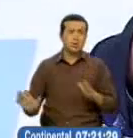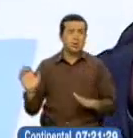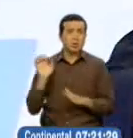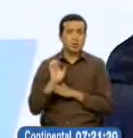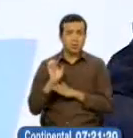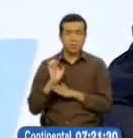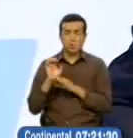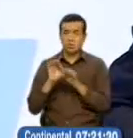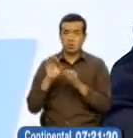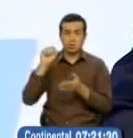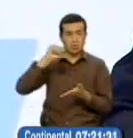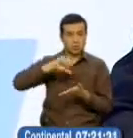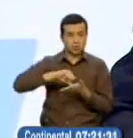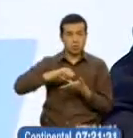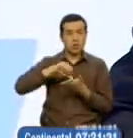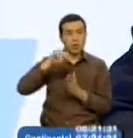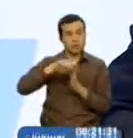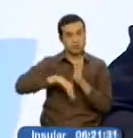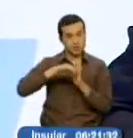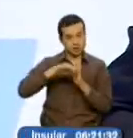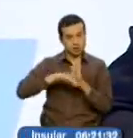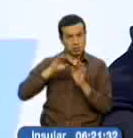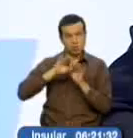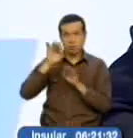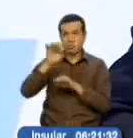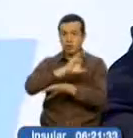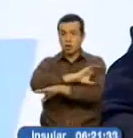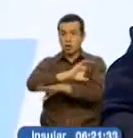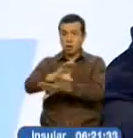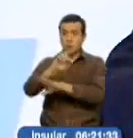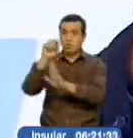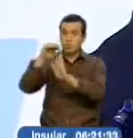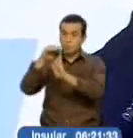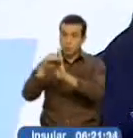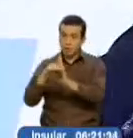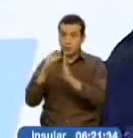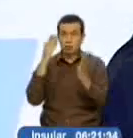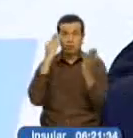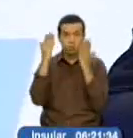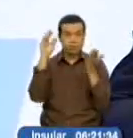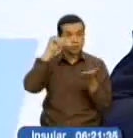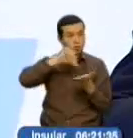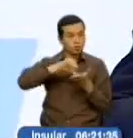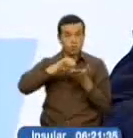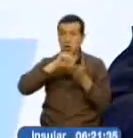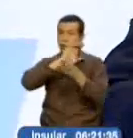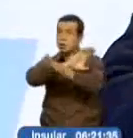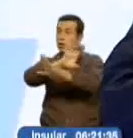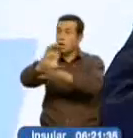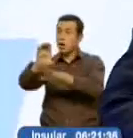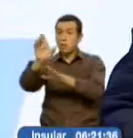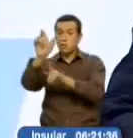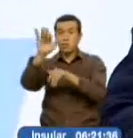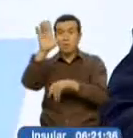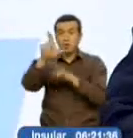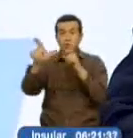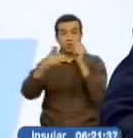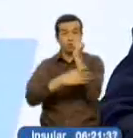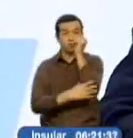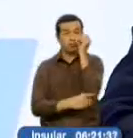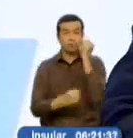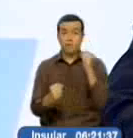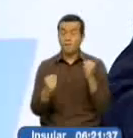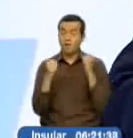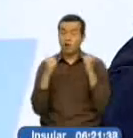el nivel urbano hemos reducido, y en el nivel rural también. Pero si comparamos urbano con rural, estamos hablando de cosas